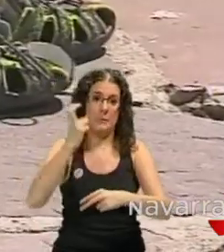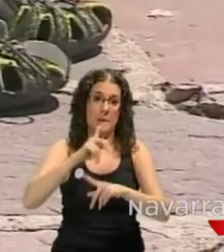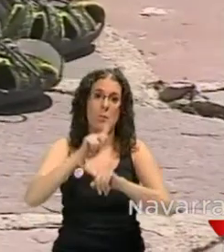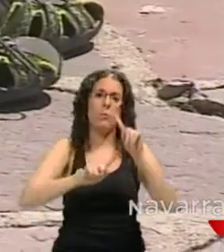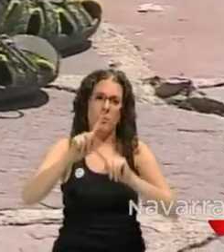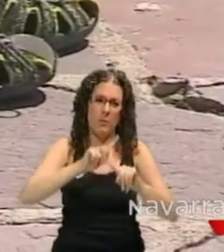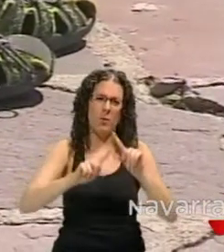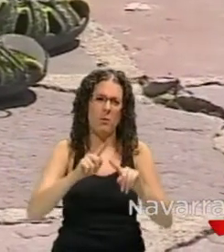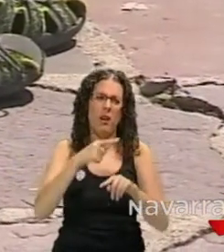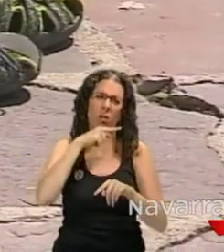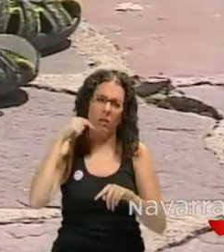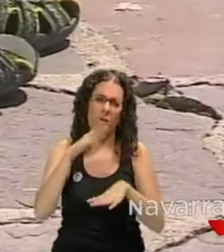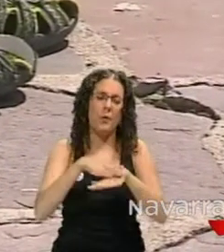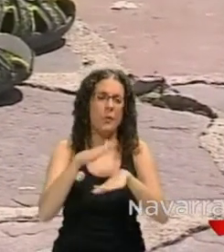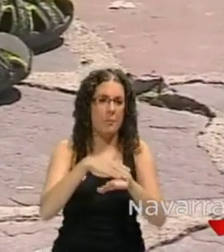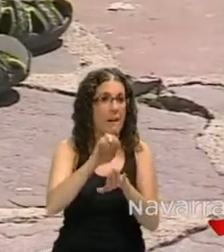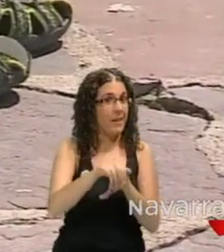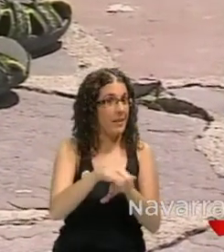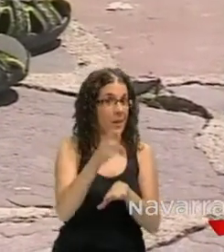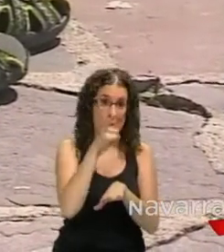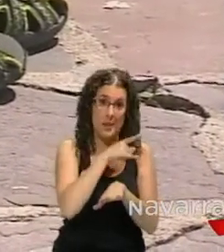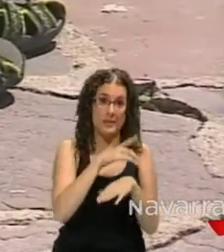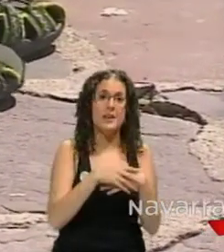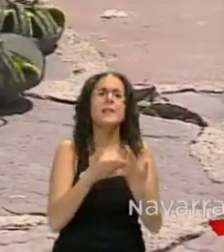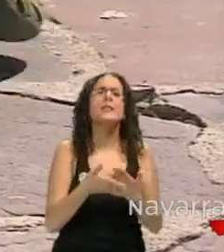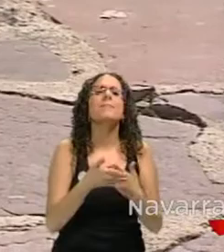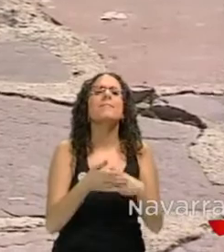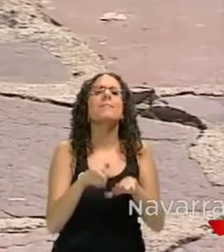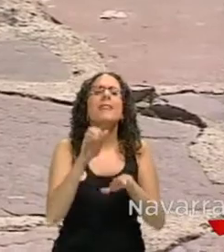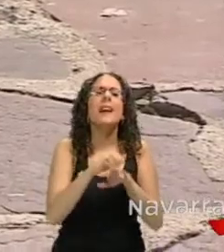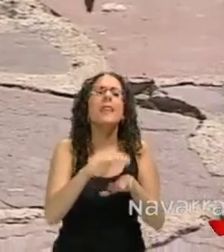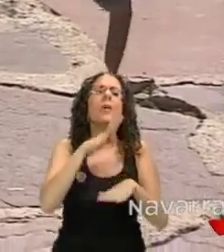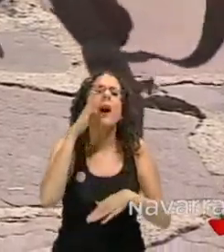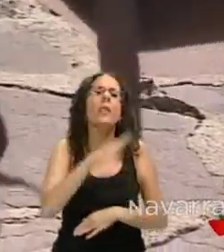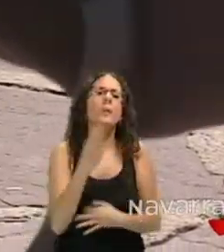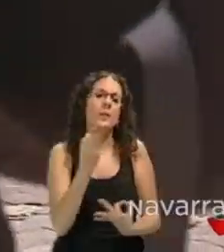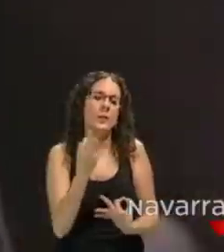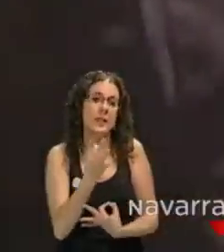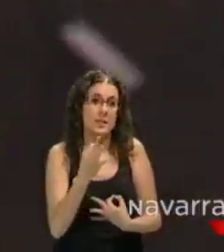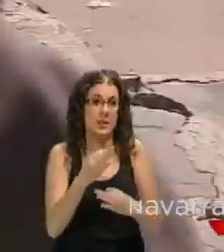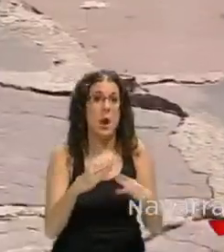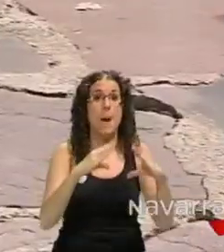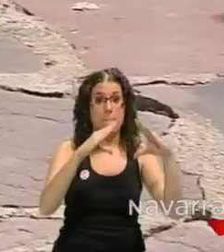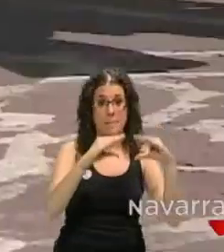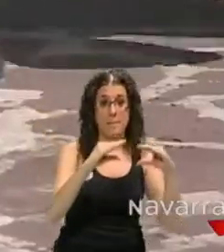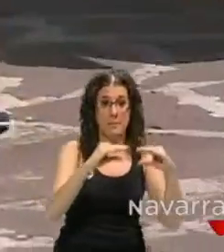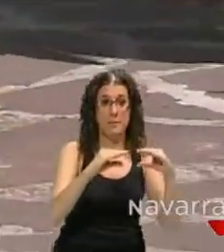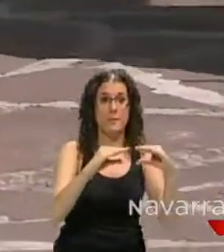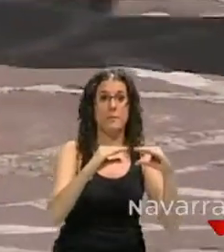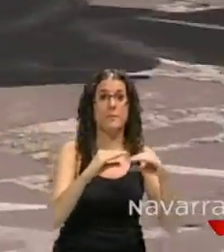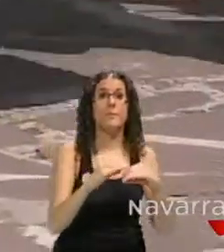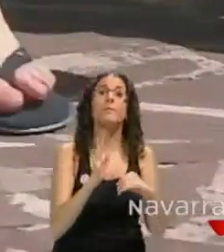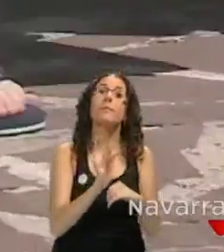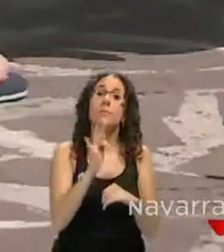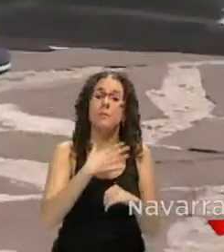nos referimos a un calzado adecuado, los imprescindibles son que sea cómodo, de material transpirable y con suela amortiguadora. Las personas con